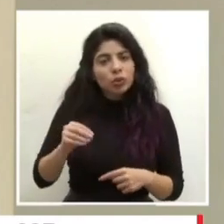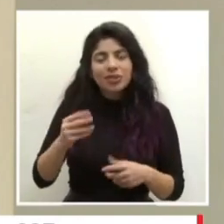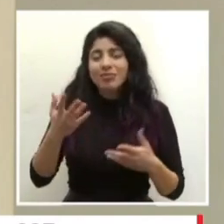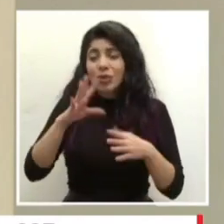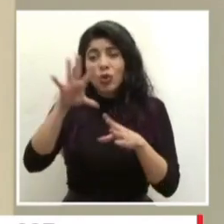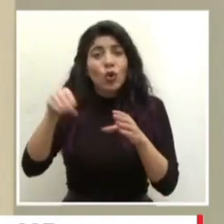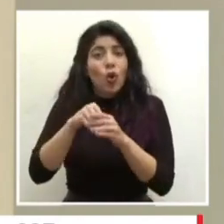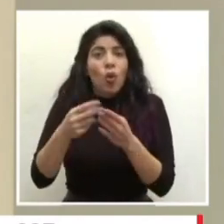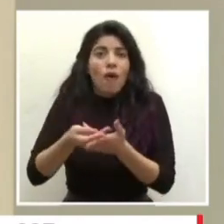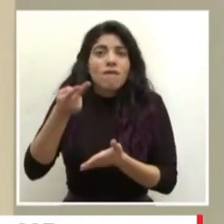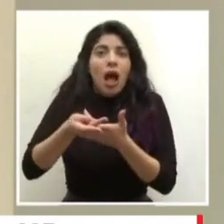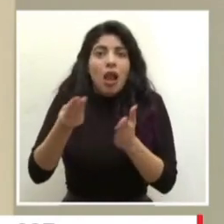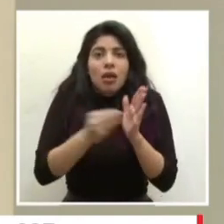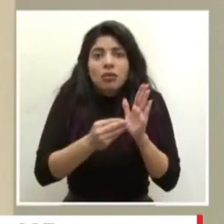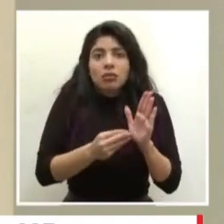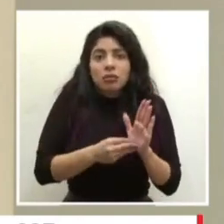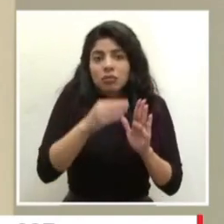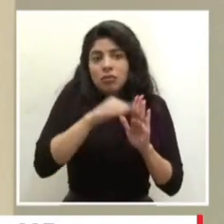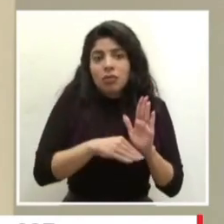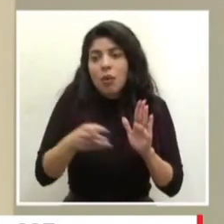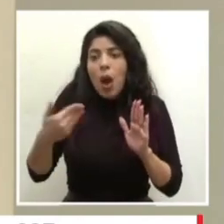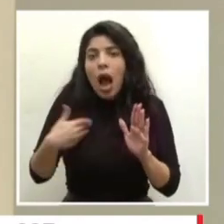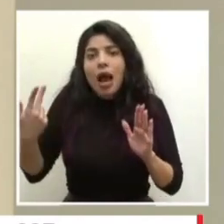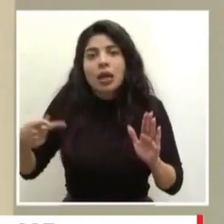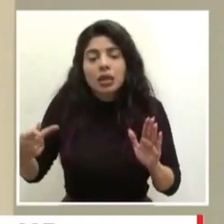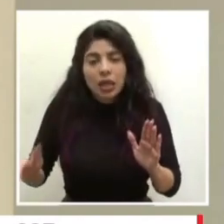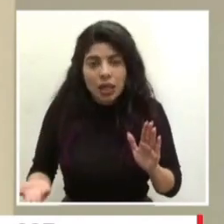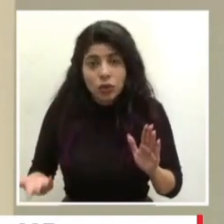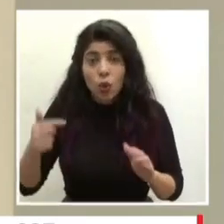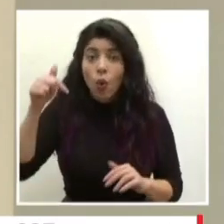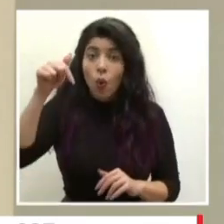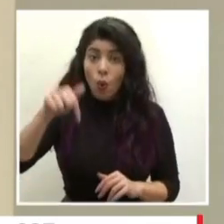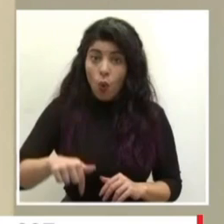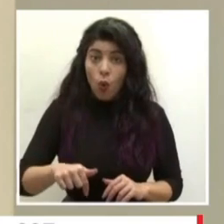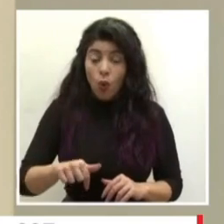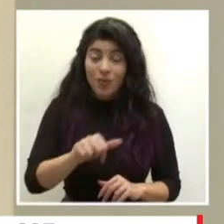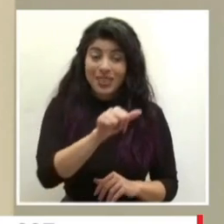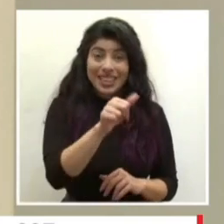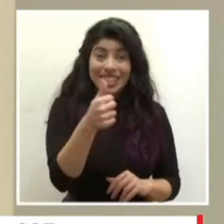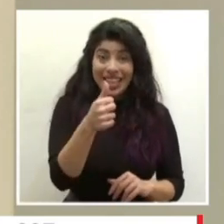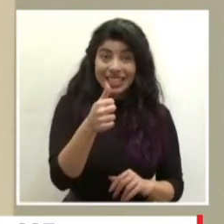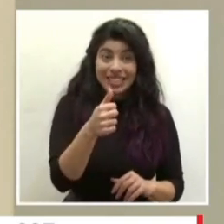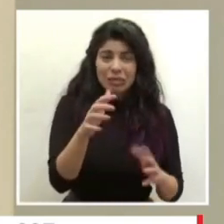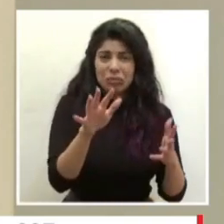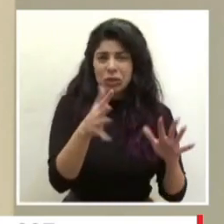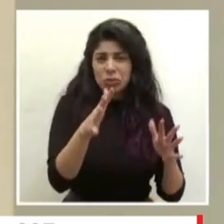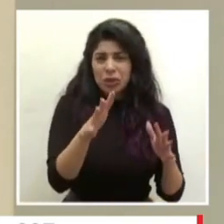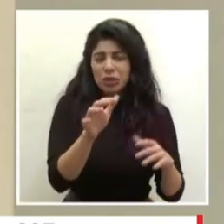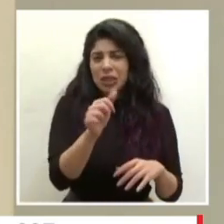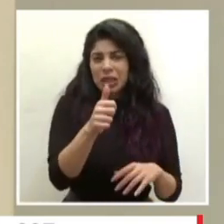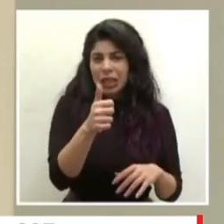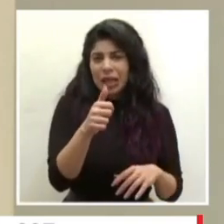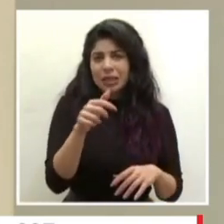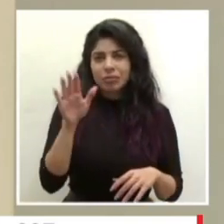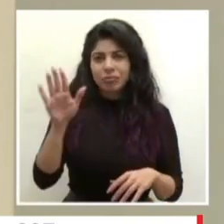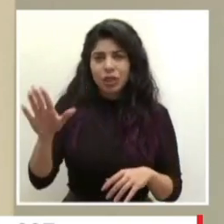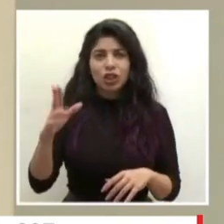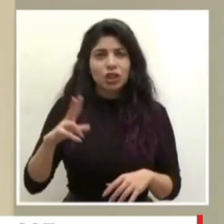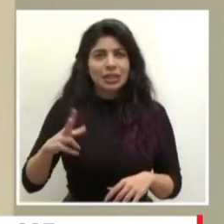al final todo eso va sumando y todo eso representa un riesgo. Entonces, hoy tuvimos de los 10 casos, creo, más o menos por ahí, de los